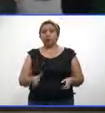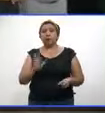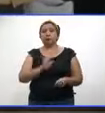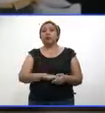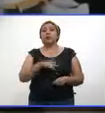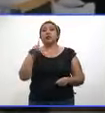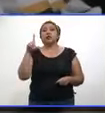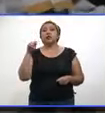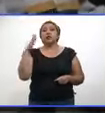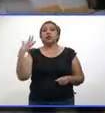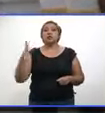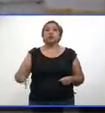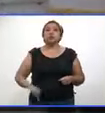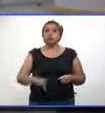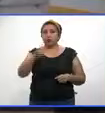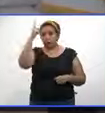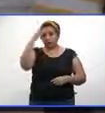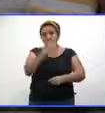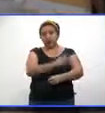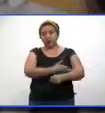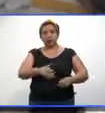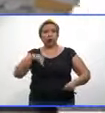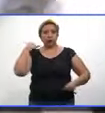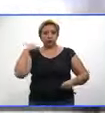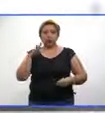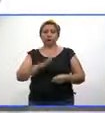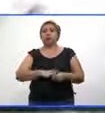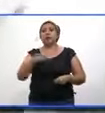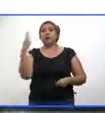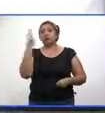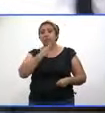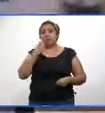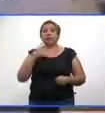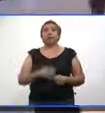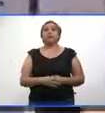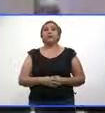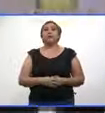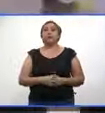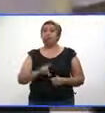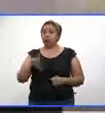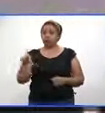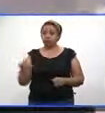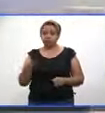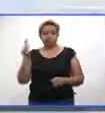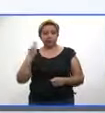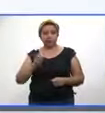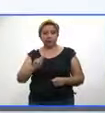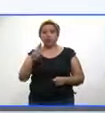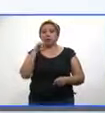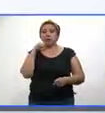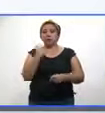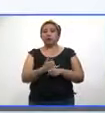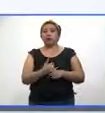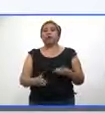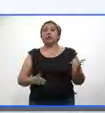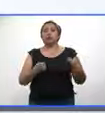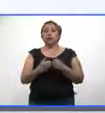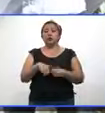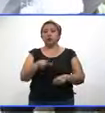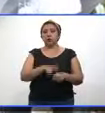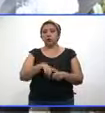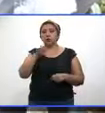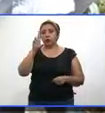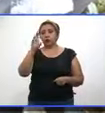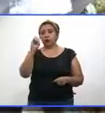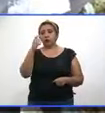de 75 municipios para las familias yucatecas que más lo necesiten. Luego, acompañado del secretario de Desarrollo Social,